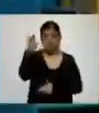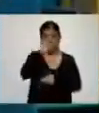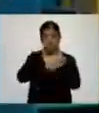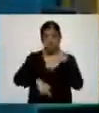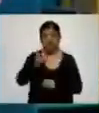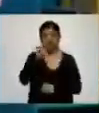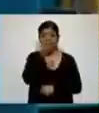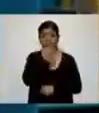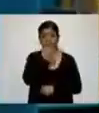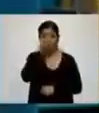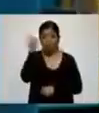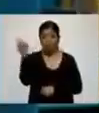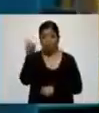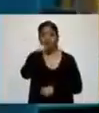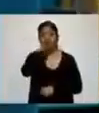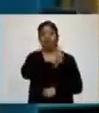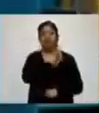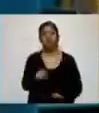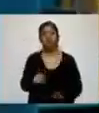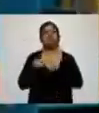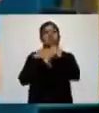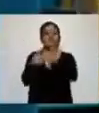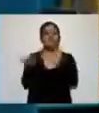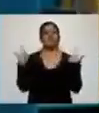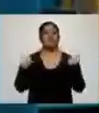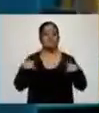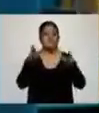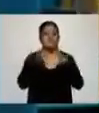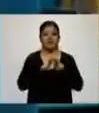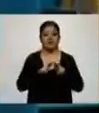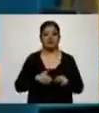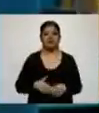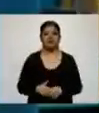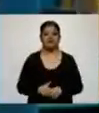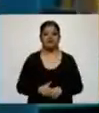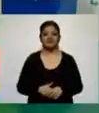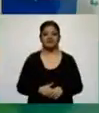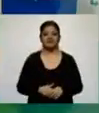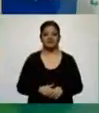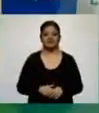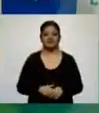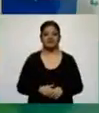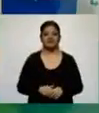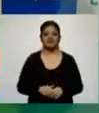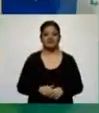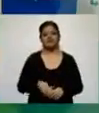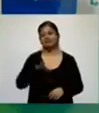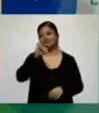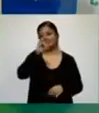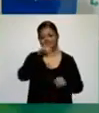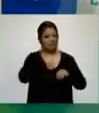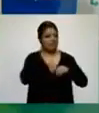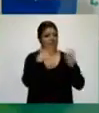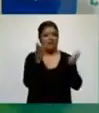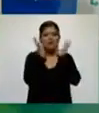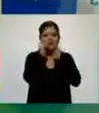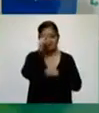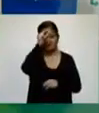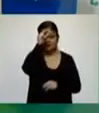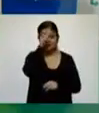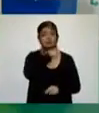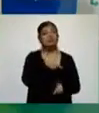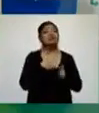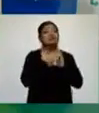a la escuela se las enseñes a tu maestra o maestro. Claro, Ajolisto. Y no olviden